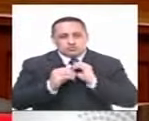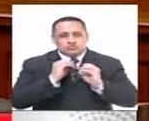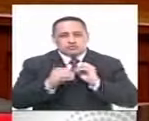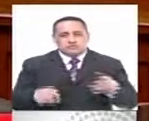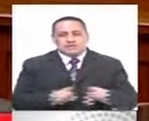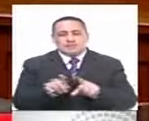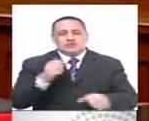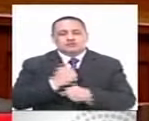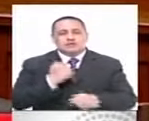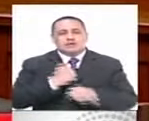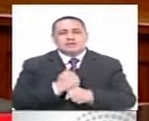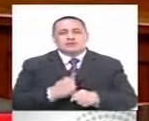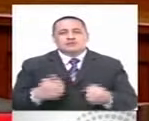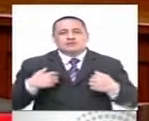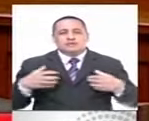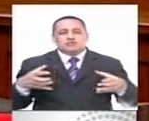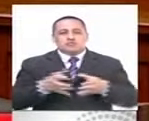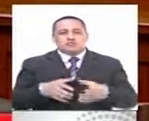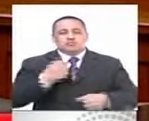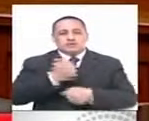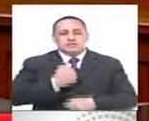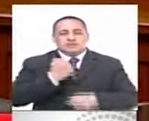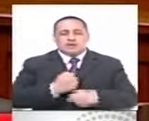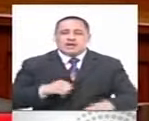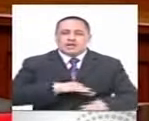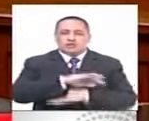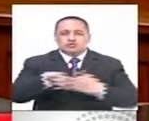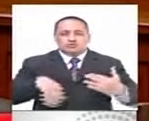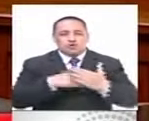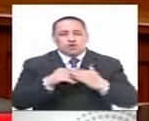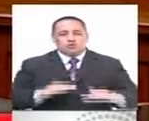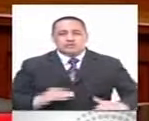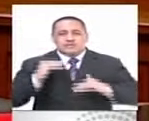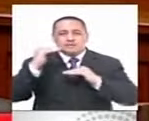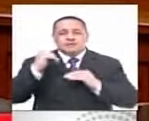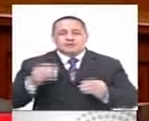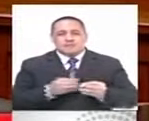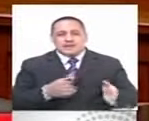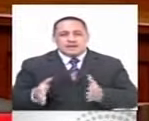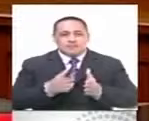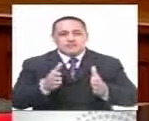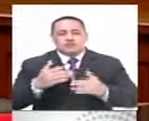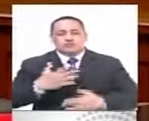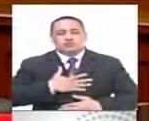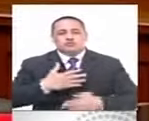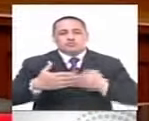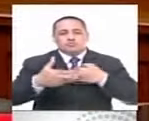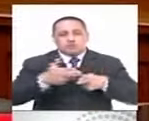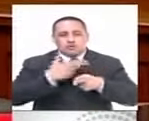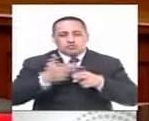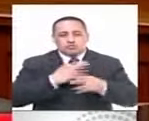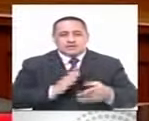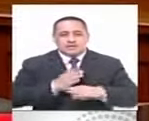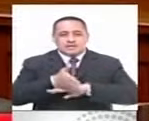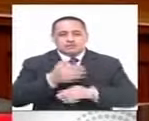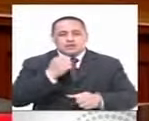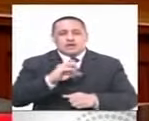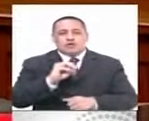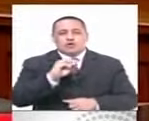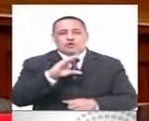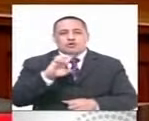las acciones institucionales a todo nivel para encaminar nuestro próximo ingreso a la OCDE.